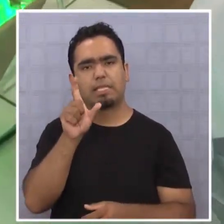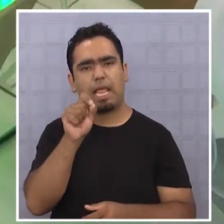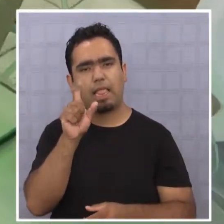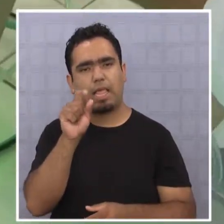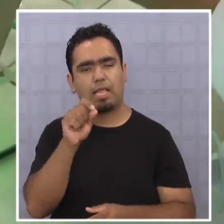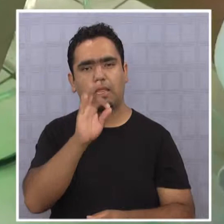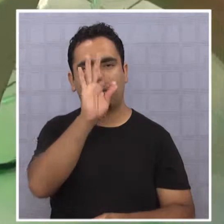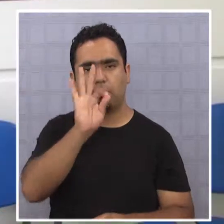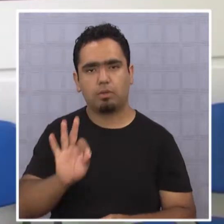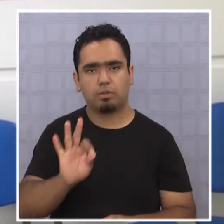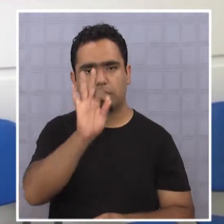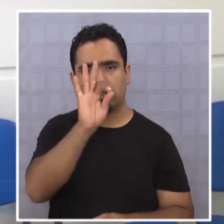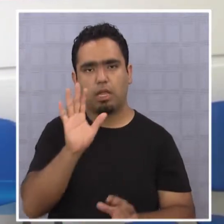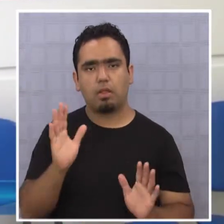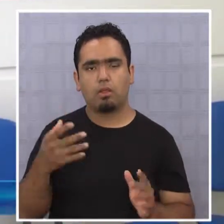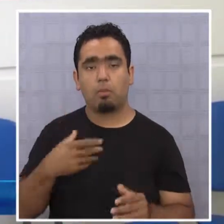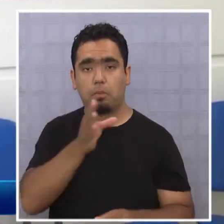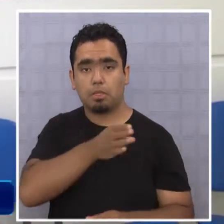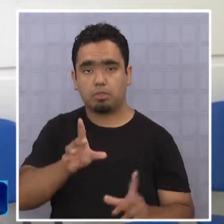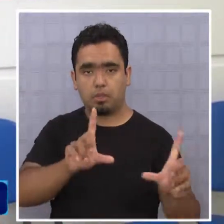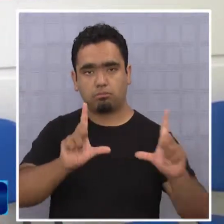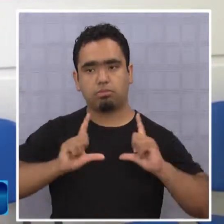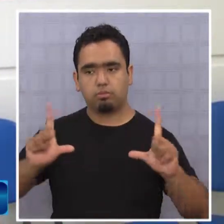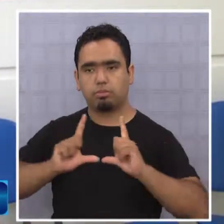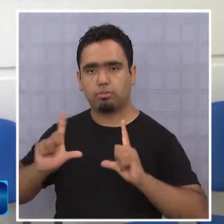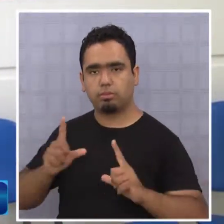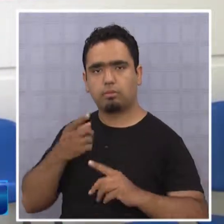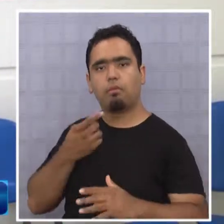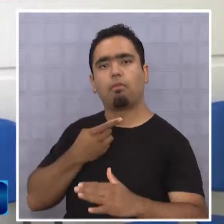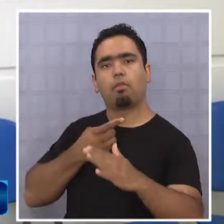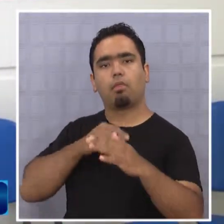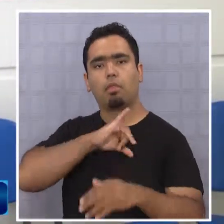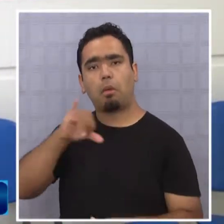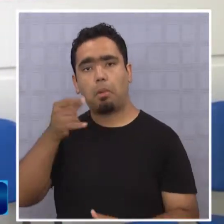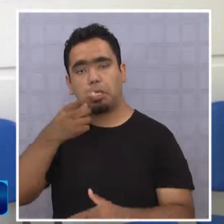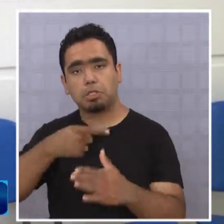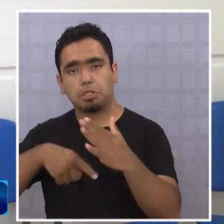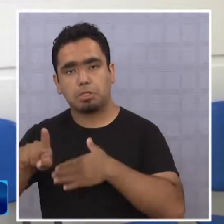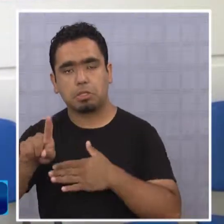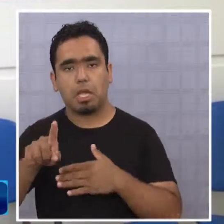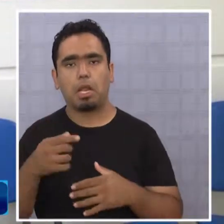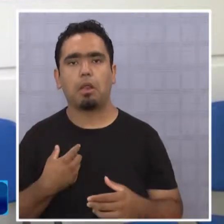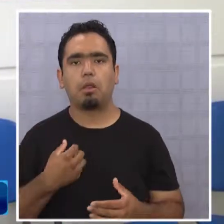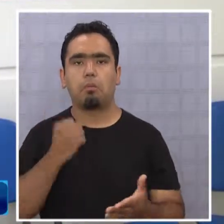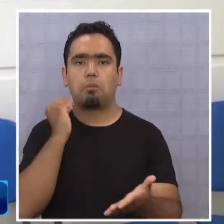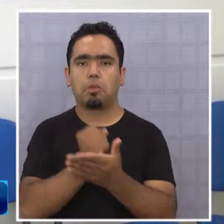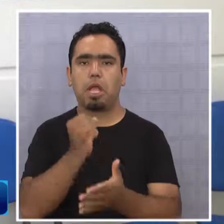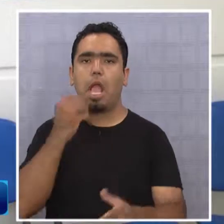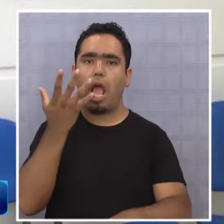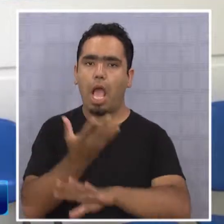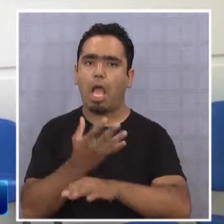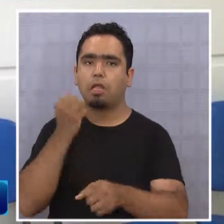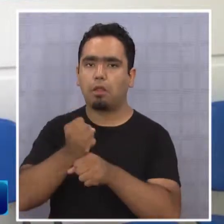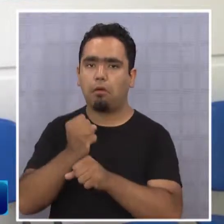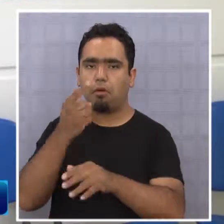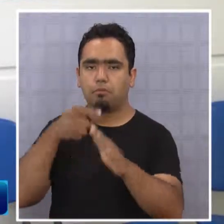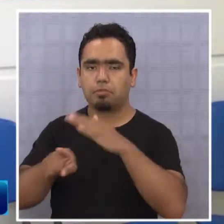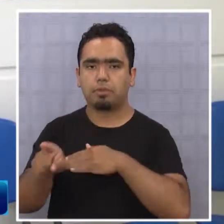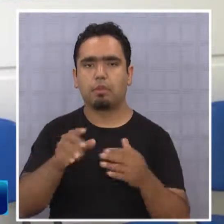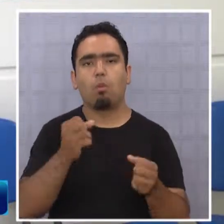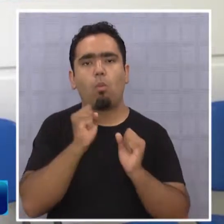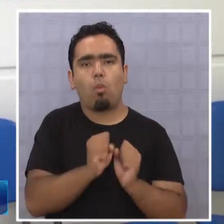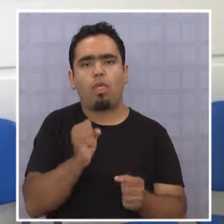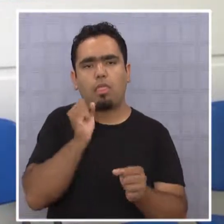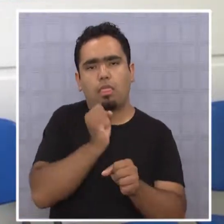privada. Aproximadamente un 70% de nuestros titulados trabaja en esa área, pero además tenemos otros campos